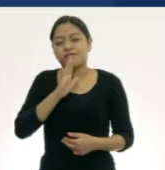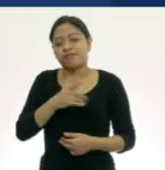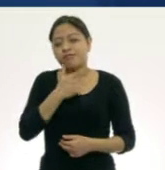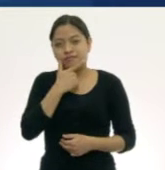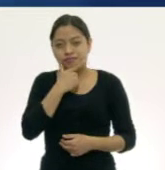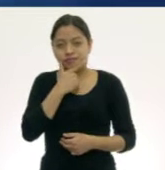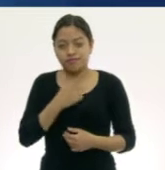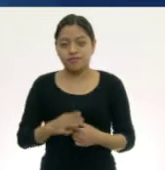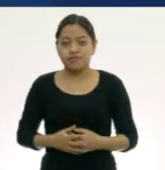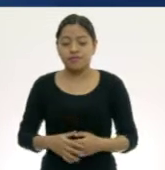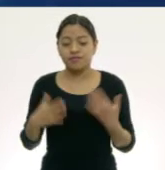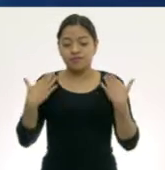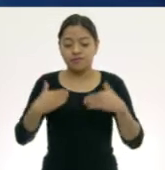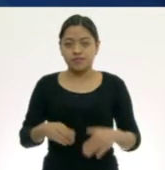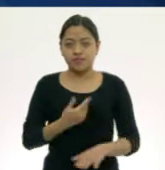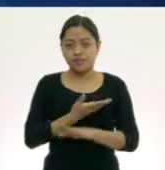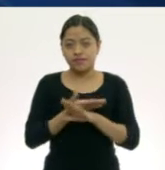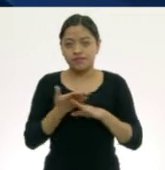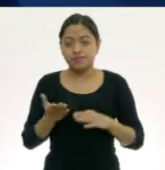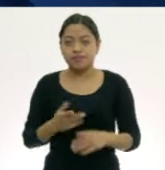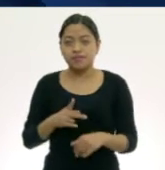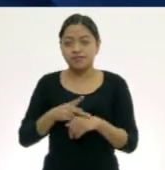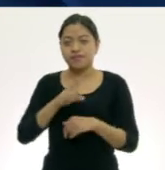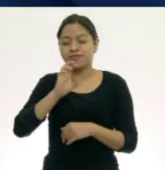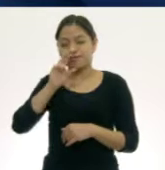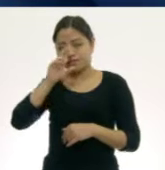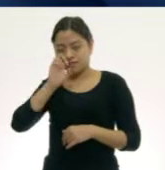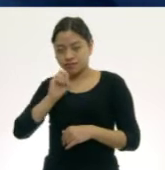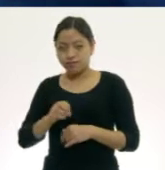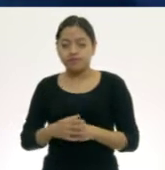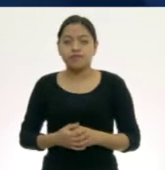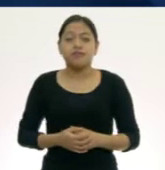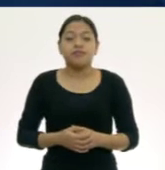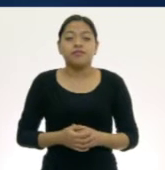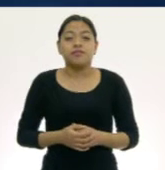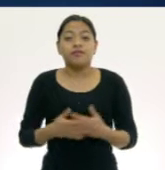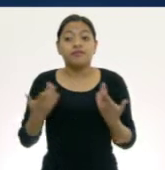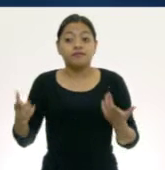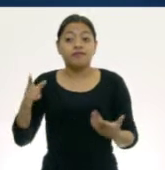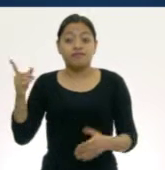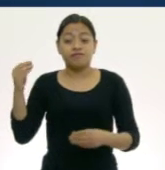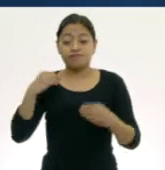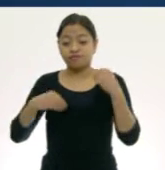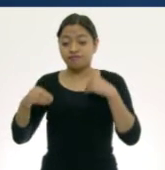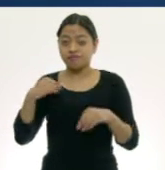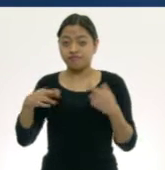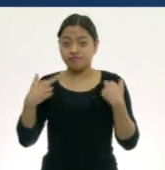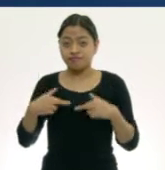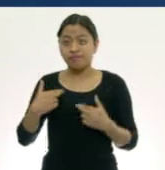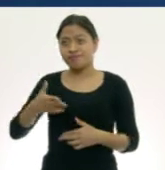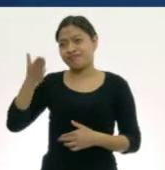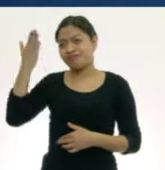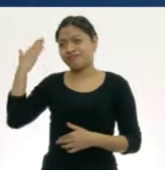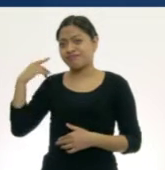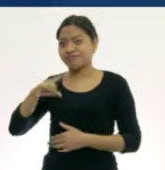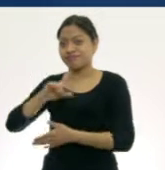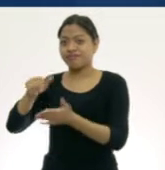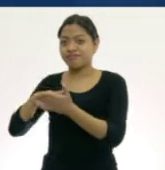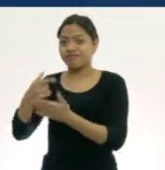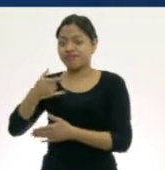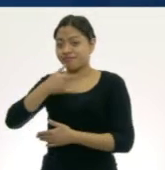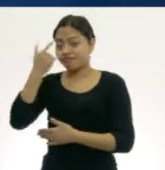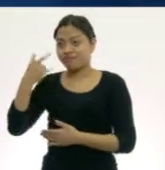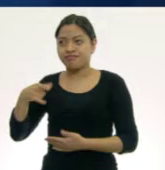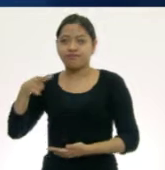lino blanco, polainas de cuero y zaracof. Pero esa indumentaria, que en cualquier lugar sería un disfraz, en El Dorado